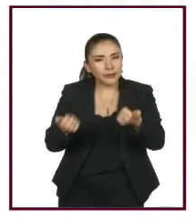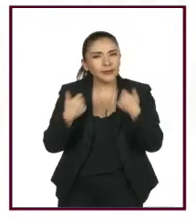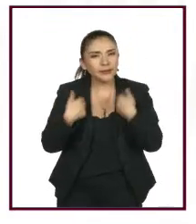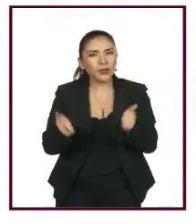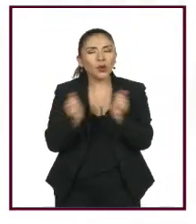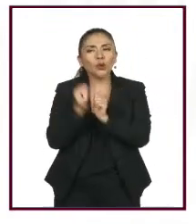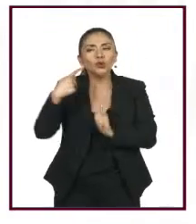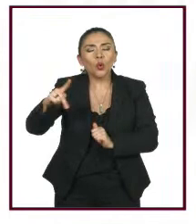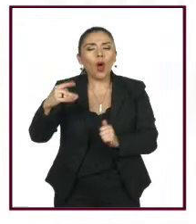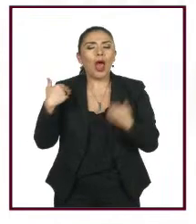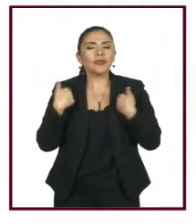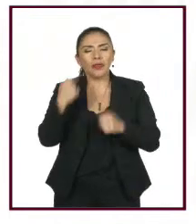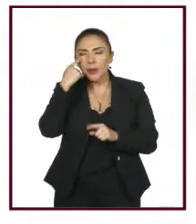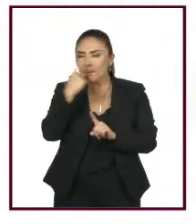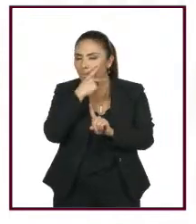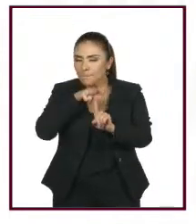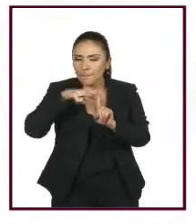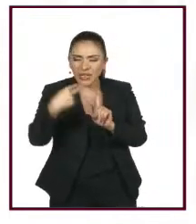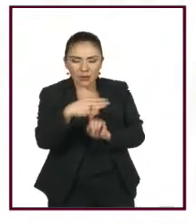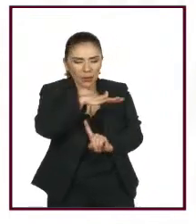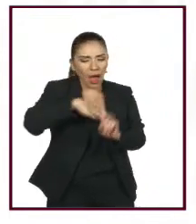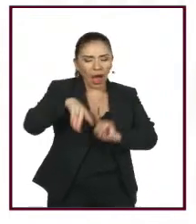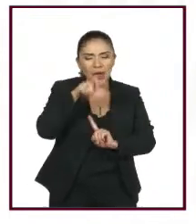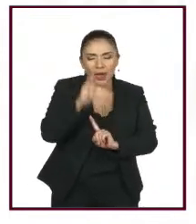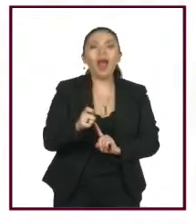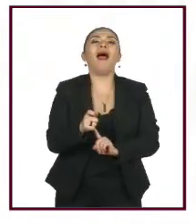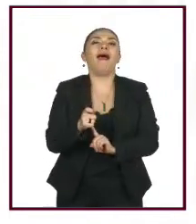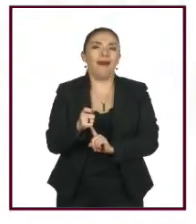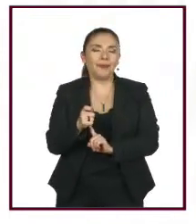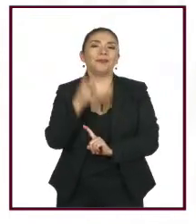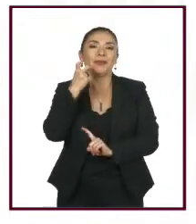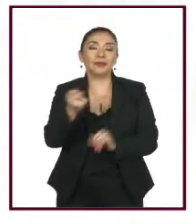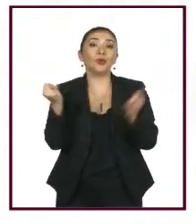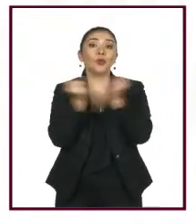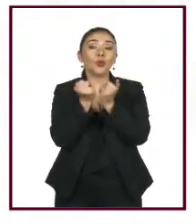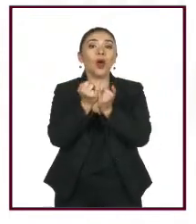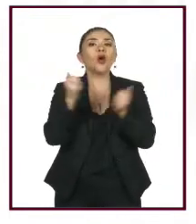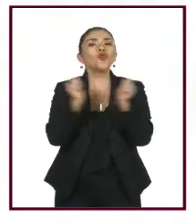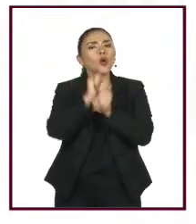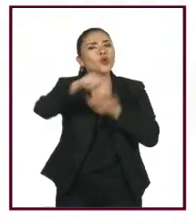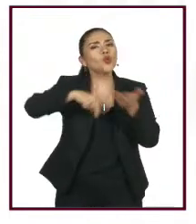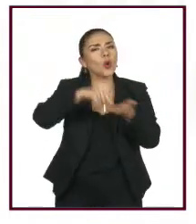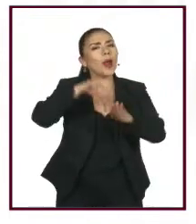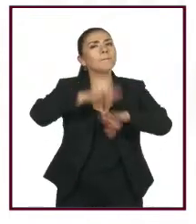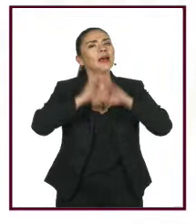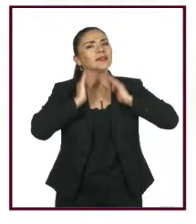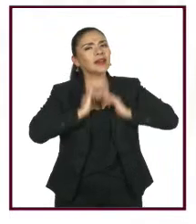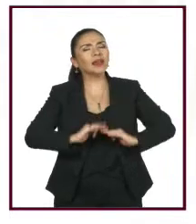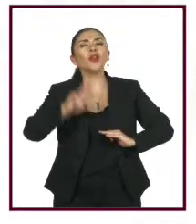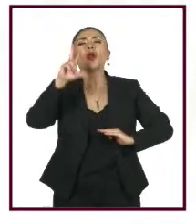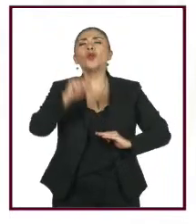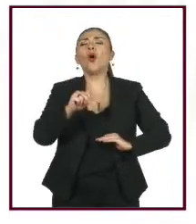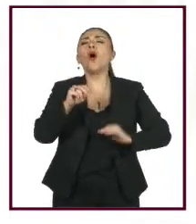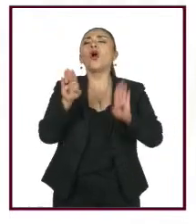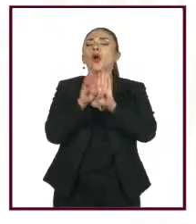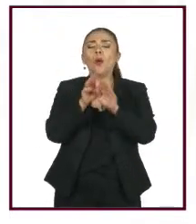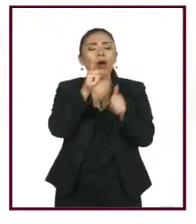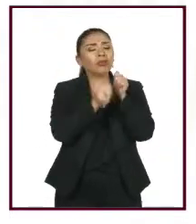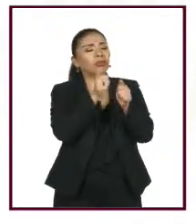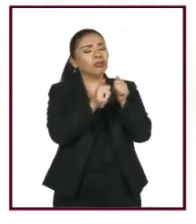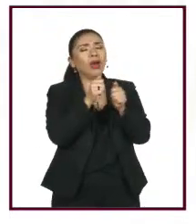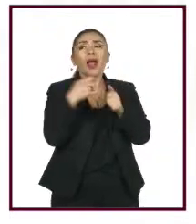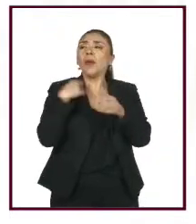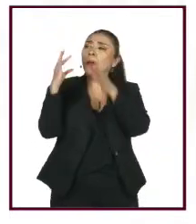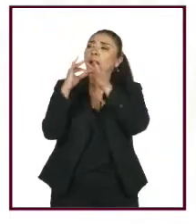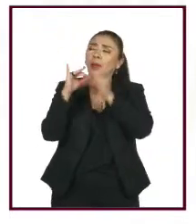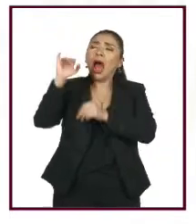la perspectiva desde lo cual se está comunicando. También dentro de un espacio tranquilo, tiene que ser sin distractores, donde no